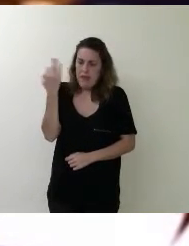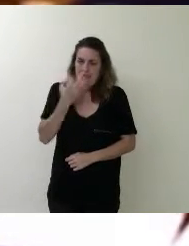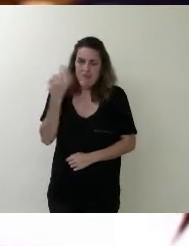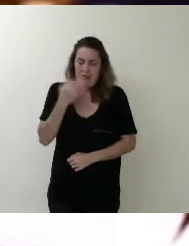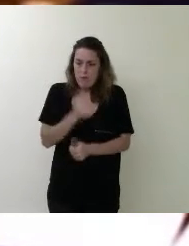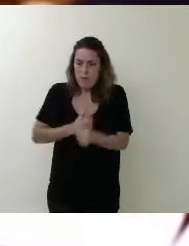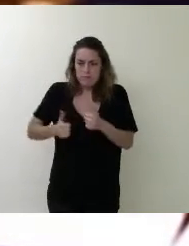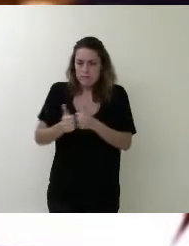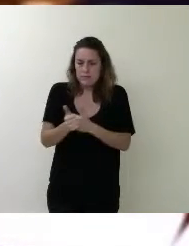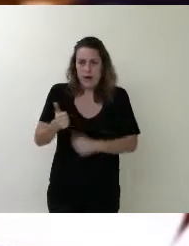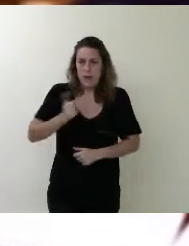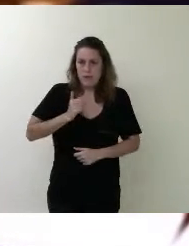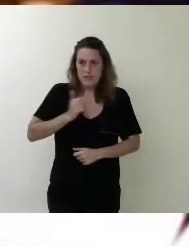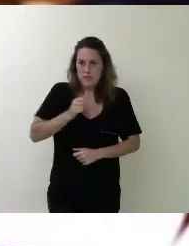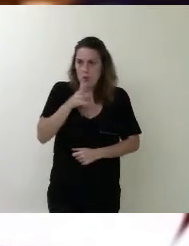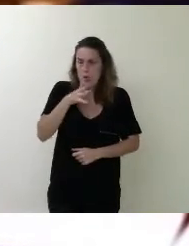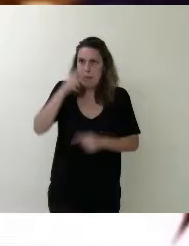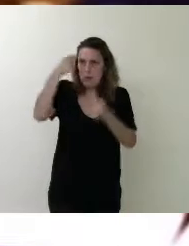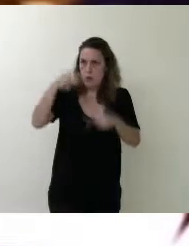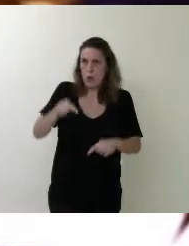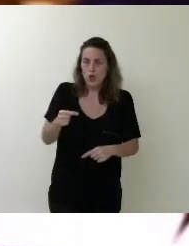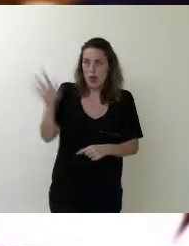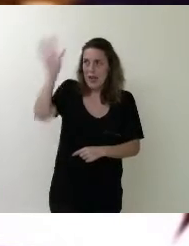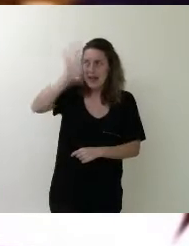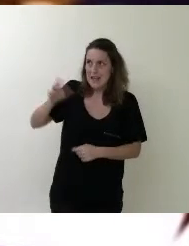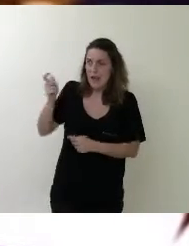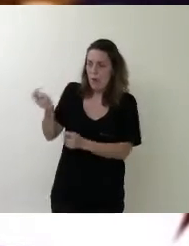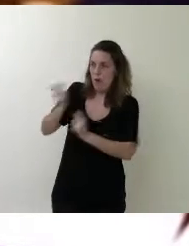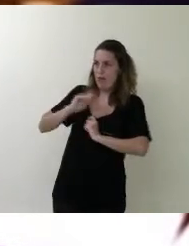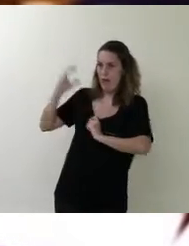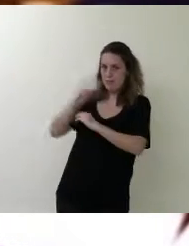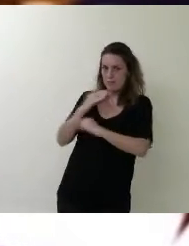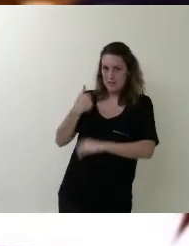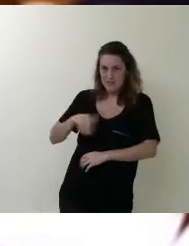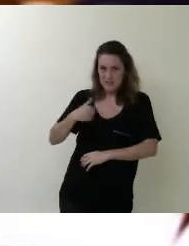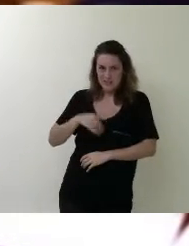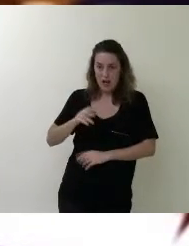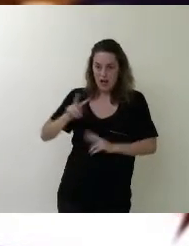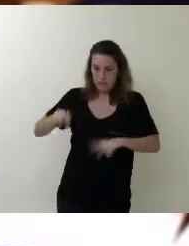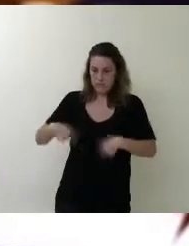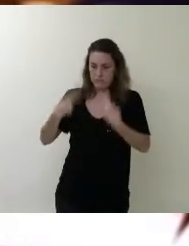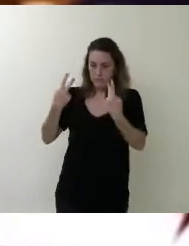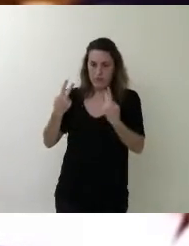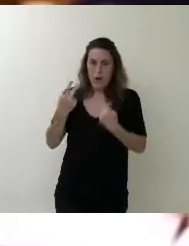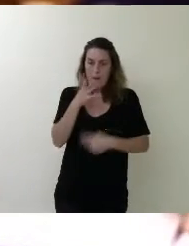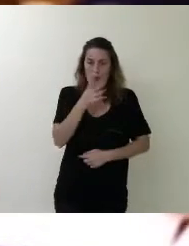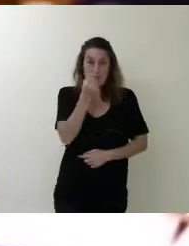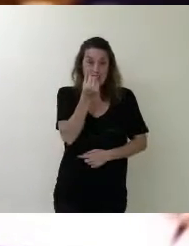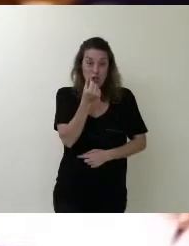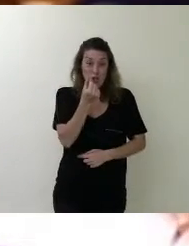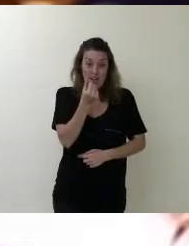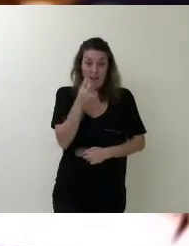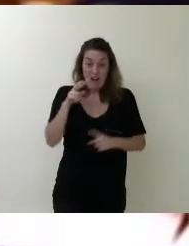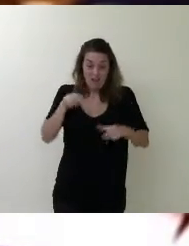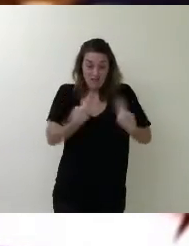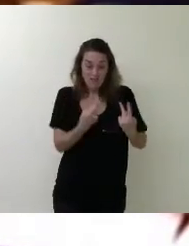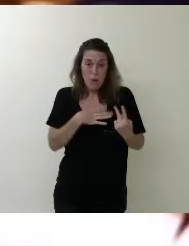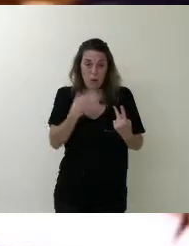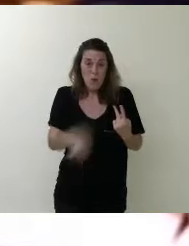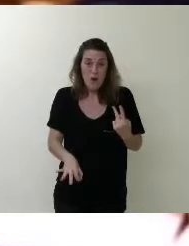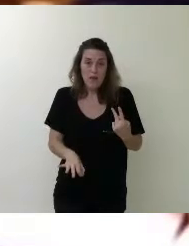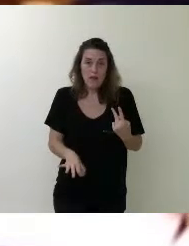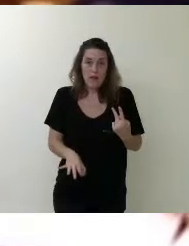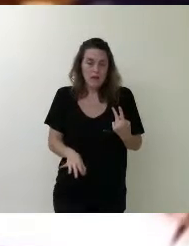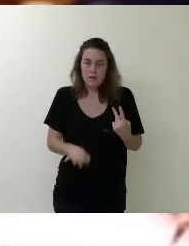Presupuestos del Estado, que tuvo una aprobación tardía pero que habilita a las corporaciones con remanente de tesorería, y es la primera vez que tenemos un remanente